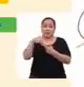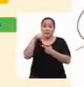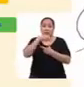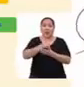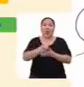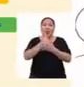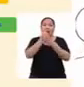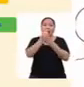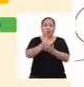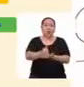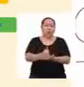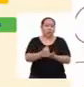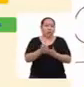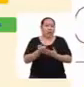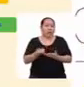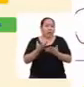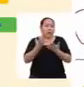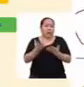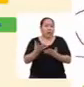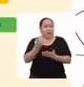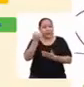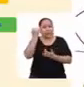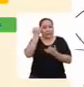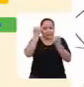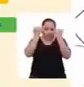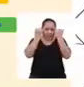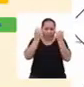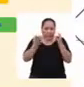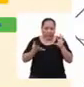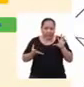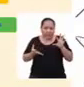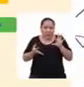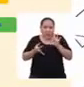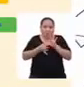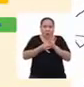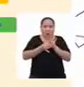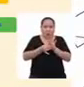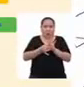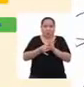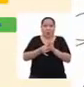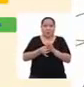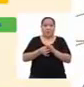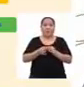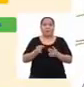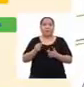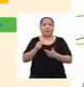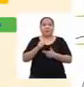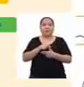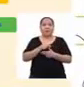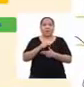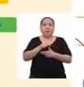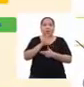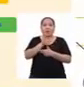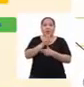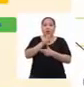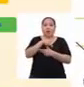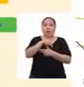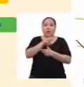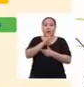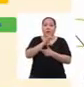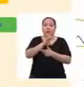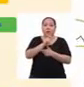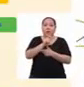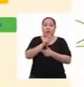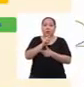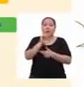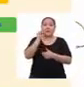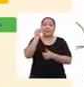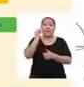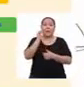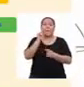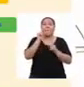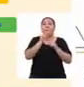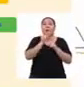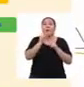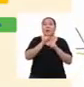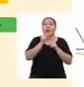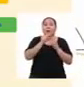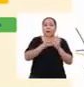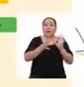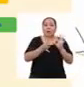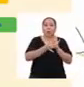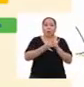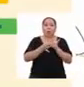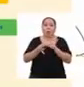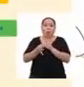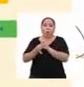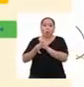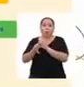ayudan a dar sentido de unidad al texto, mientras que los conectores son palabras que unen ideas entre diversas